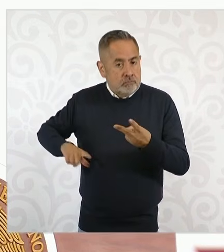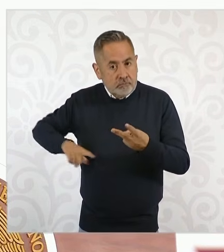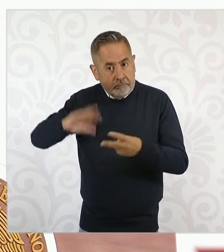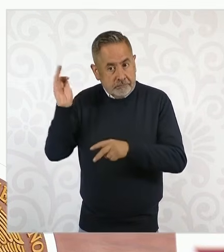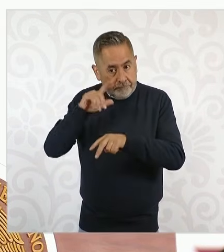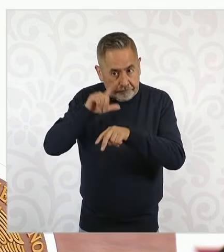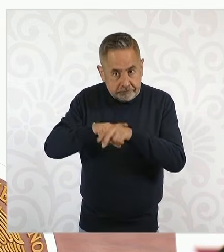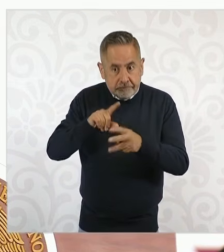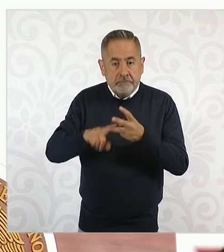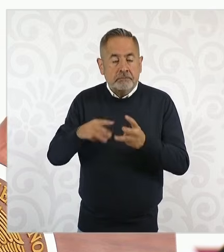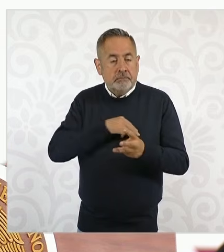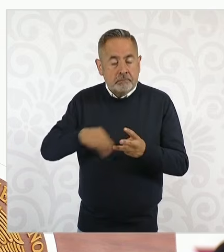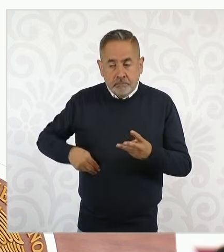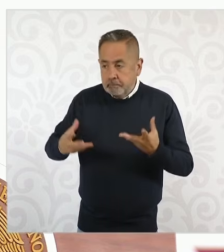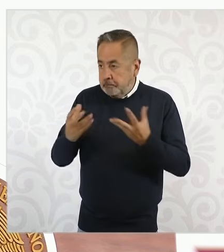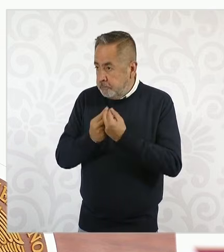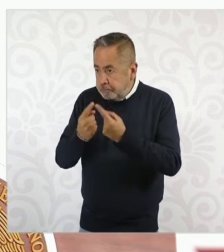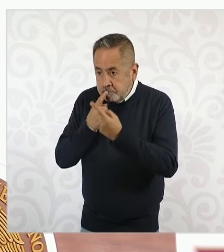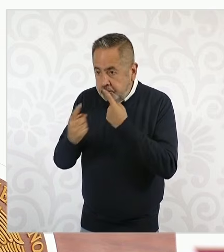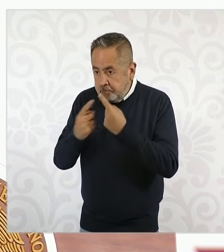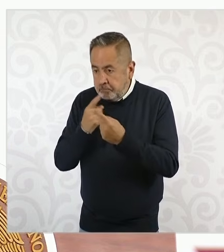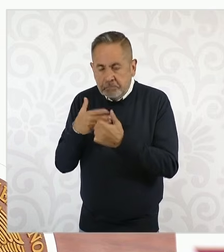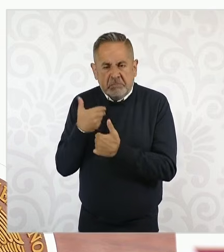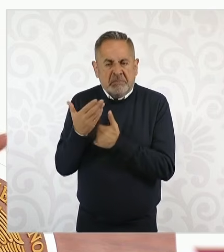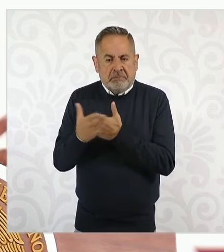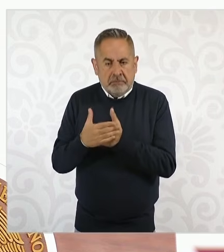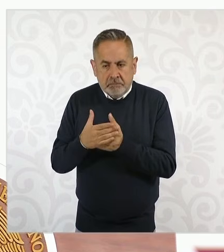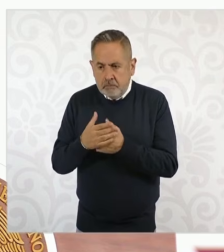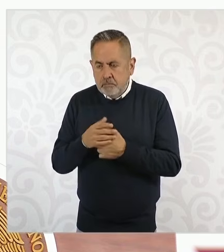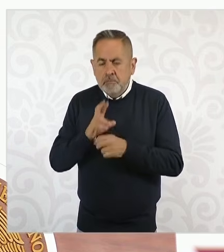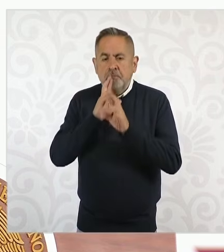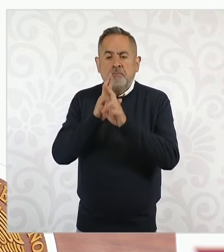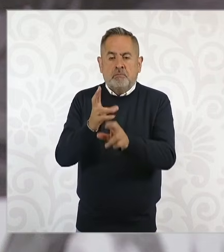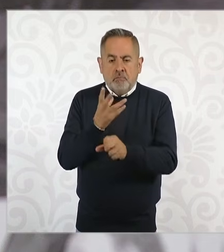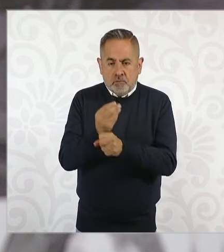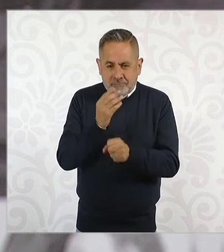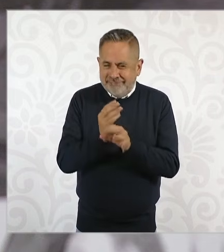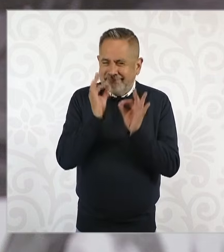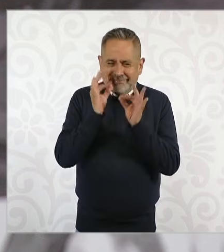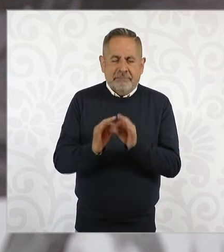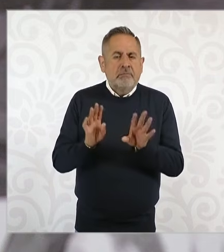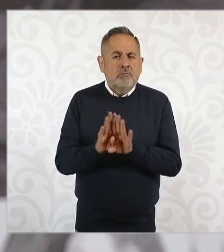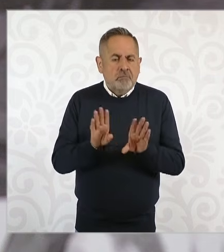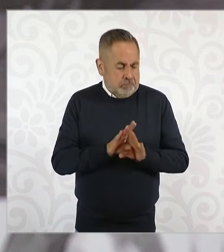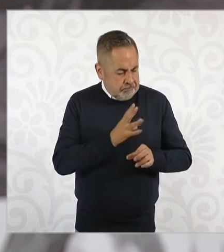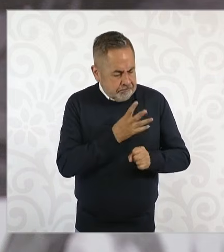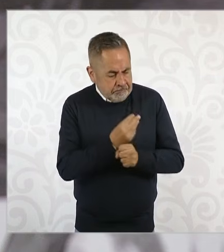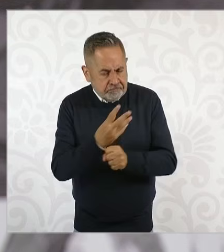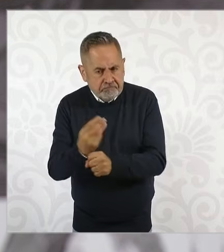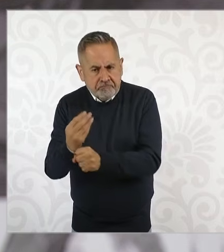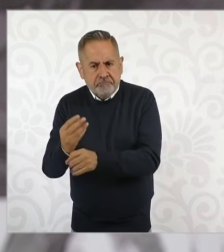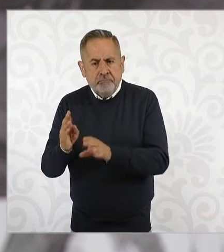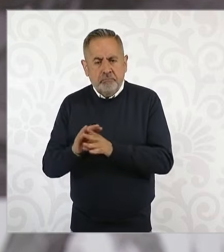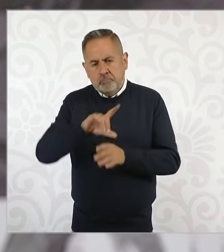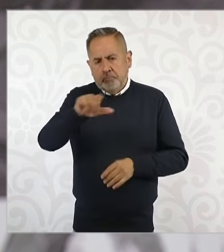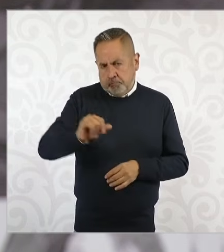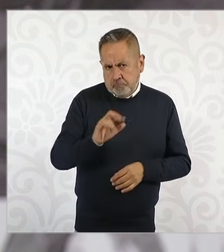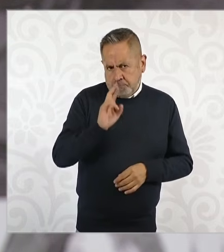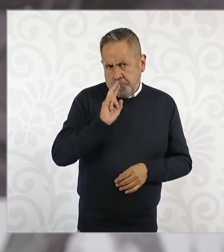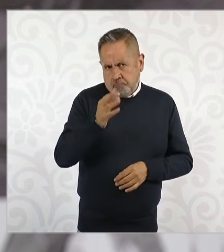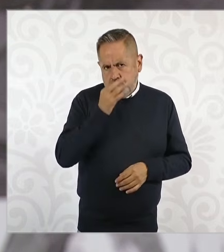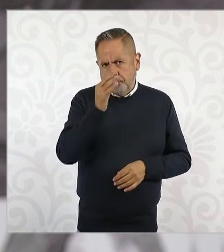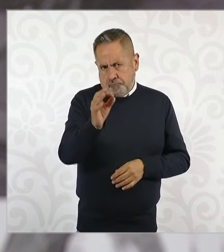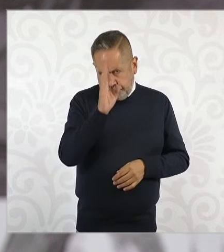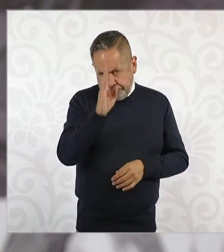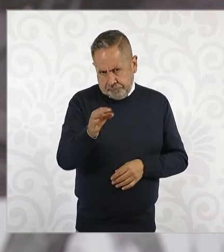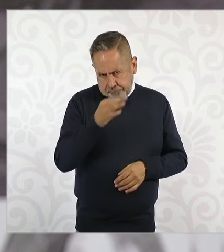próximos a encontrar una salida. Con mucho gusto la podemos compartir al final, te podemos informar exactamente en qué va. Y la otra